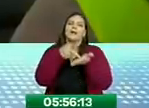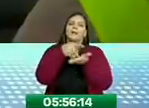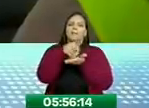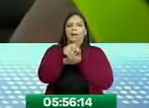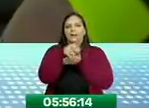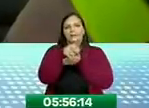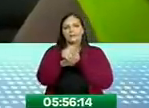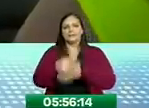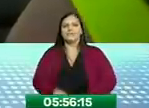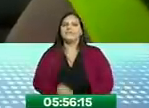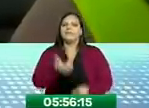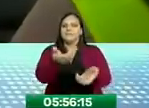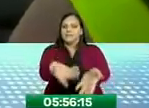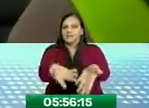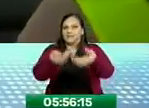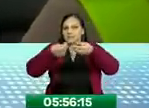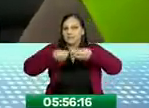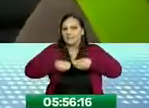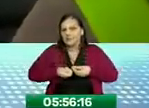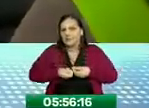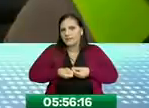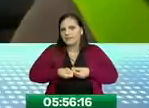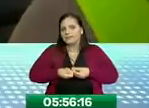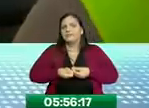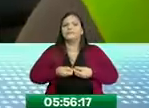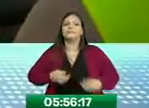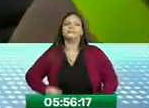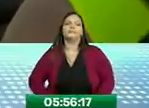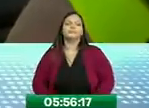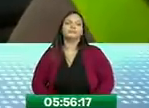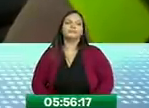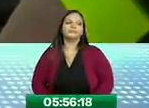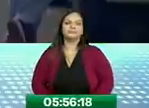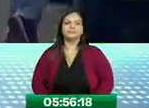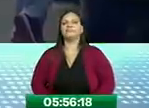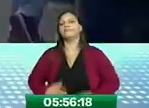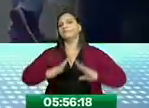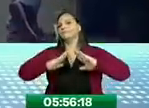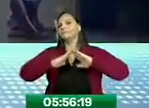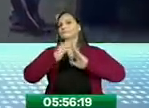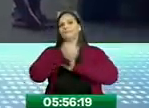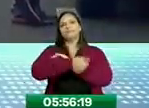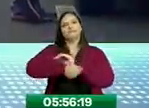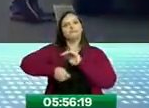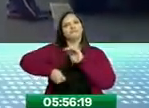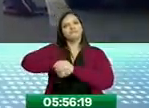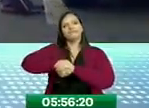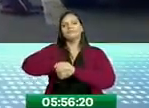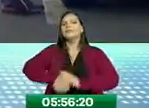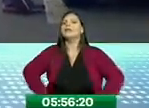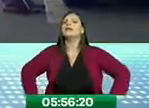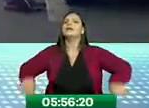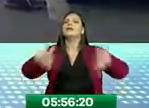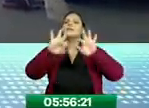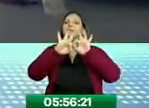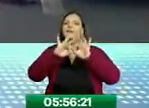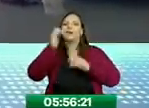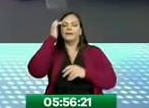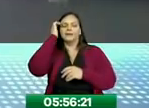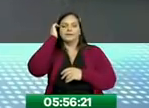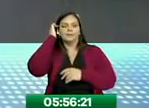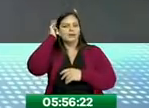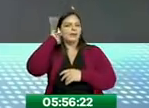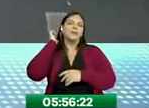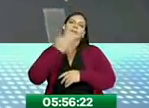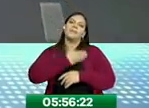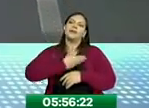el alimento hasta su casa. Y lo más importante es que estén en su casa, ¿no? Eso es lo que ha dicho el presidente de la República, que